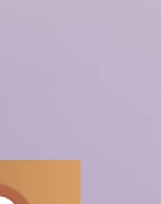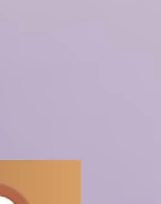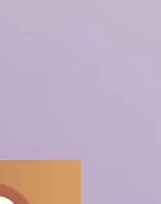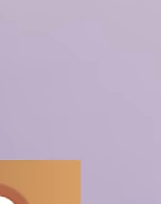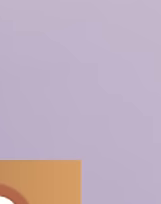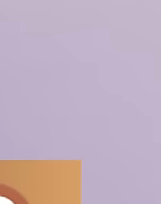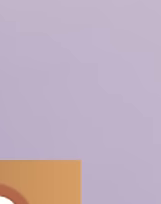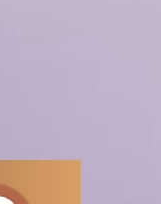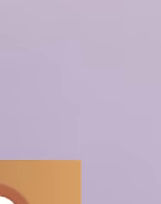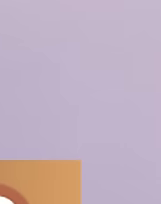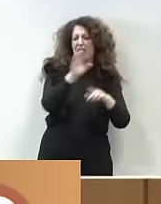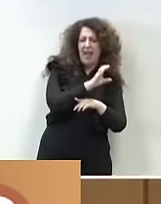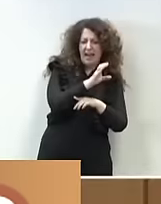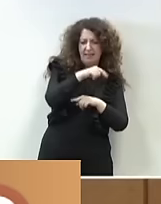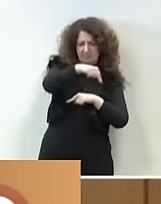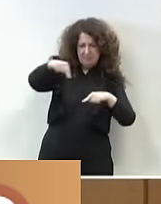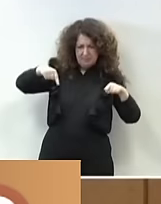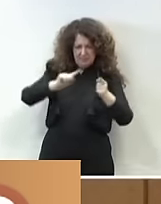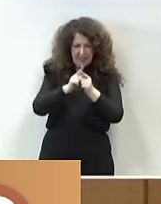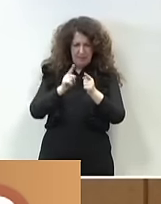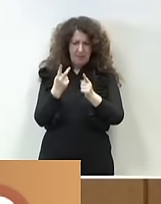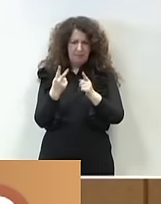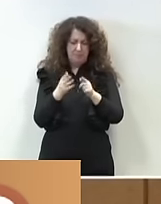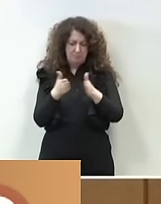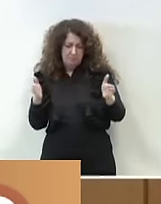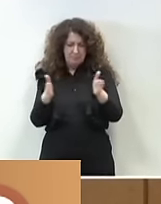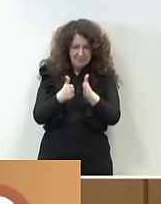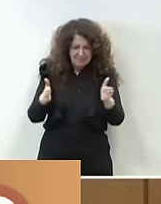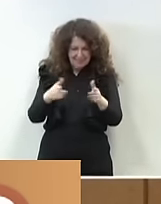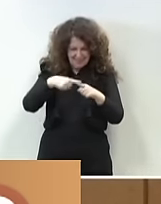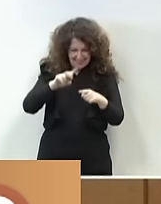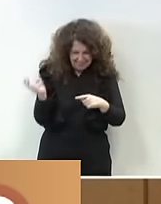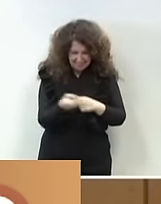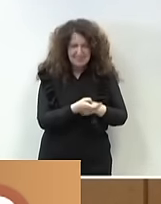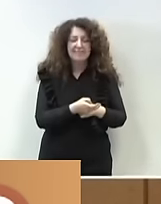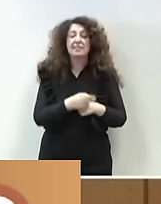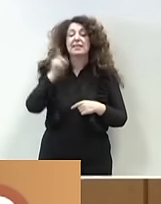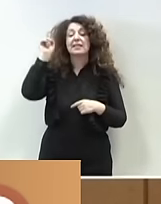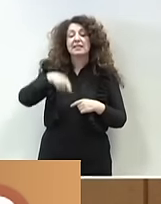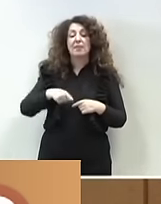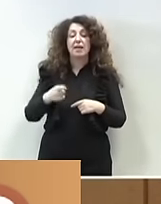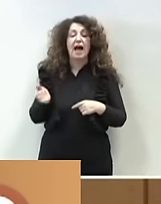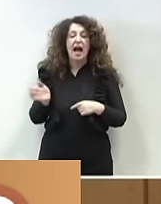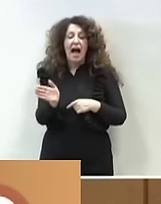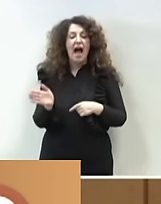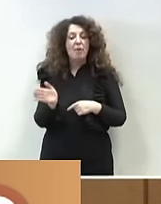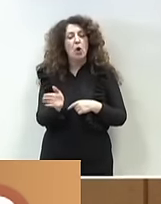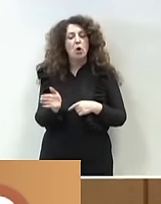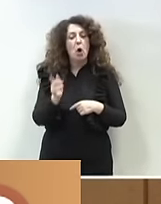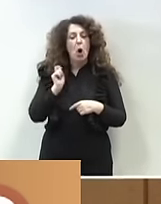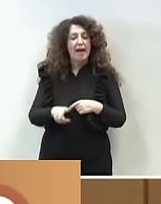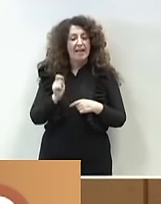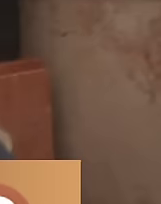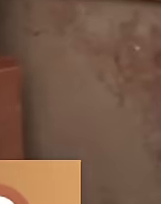más, eso tiene más valor. Recientemente hemos visto cómo alguien cesado en el Servicio Vasco de Salud se la ha contratado por la empresa